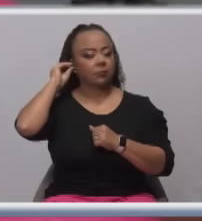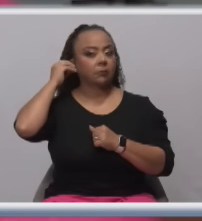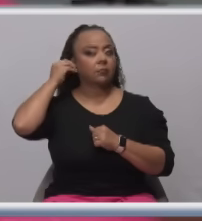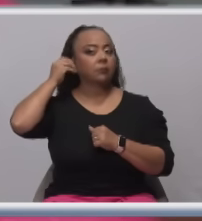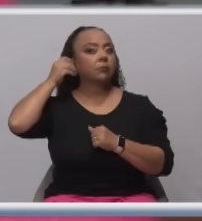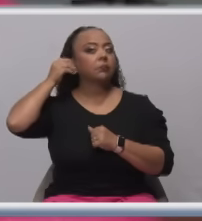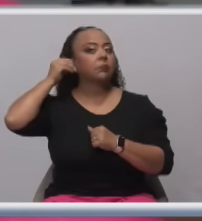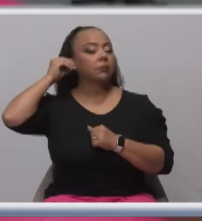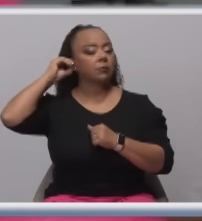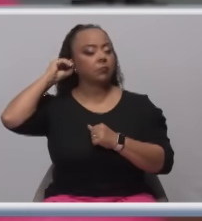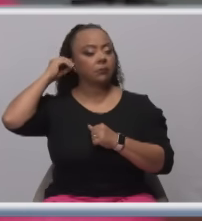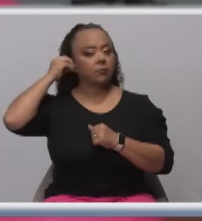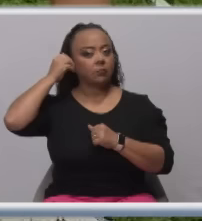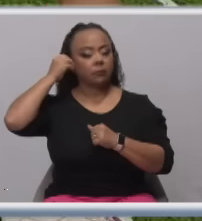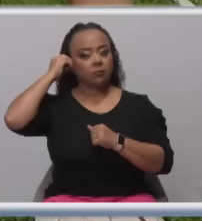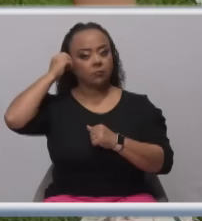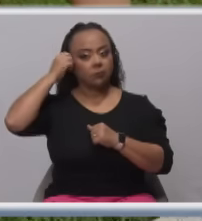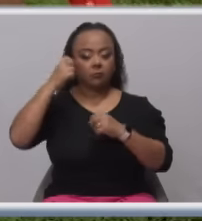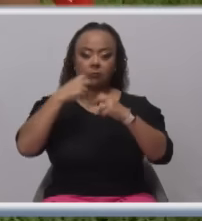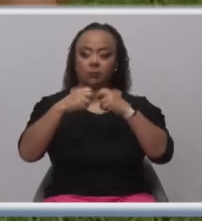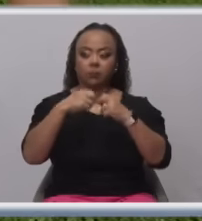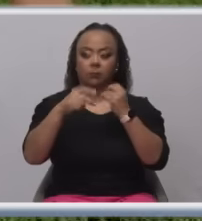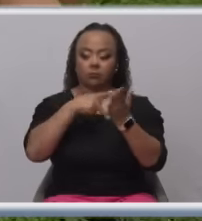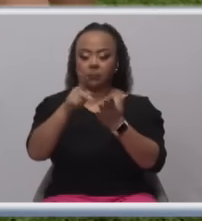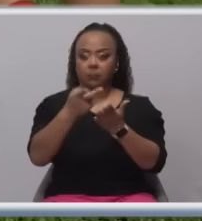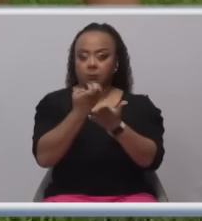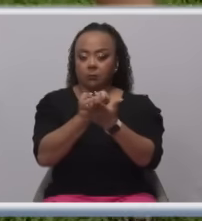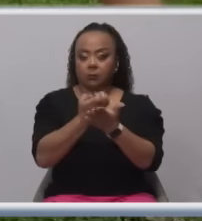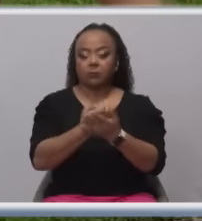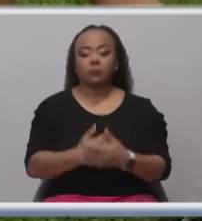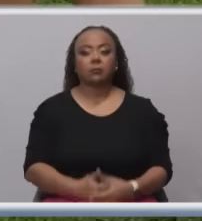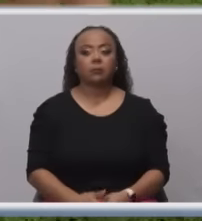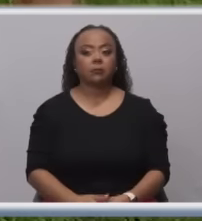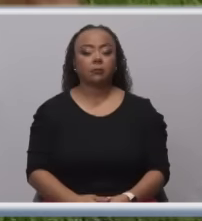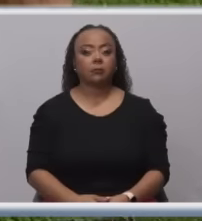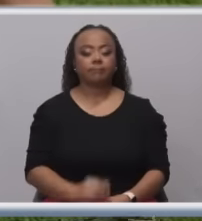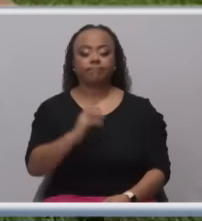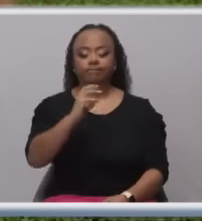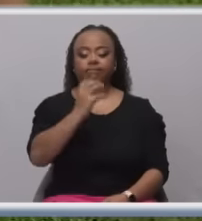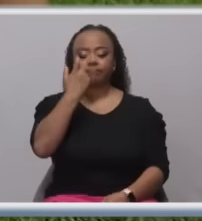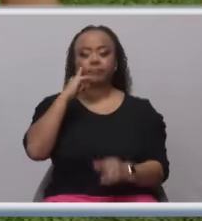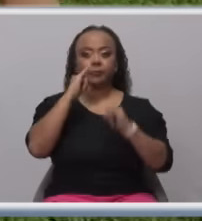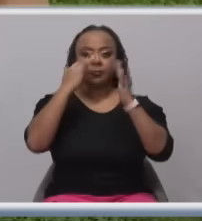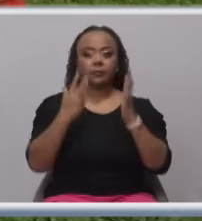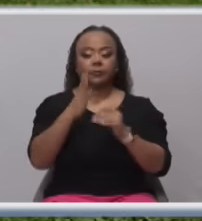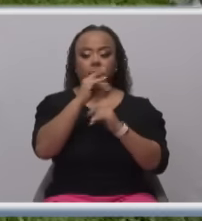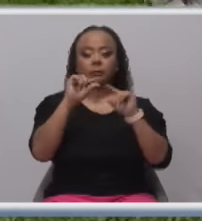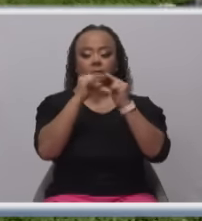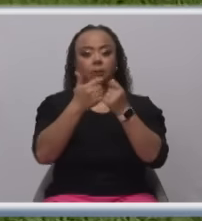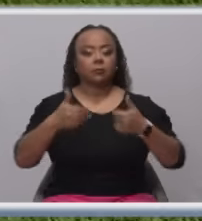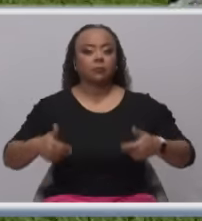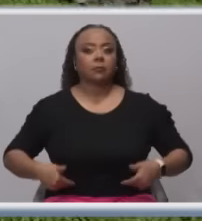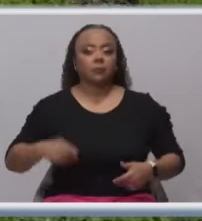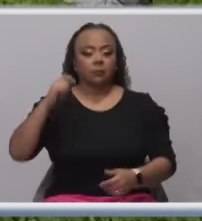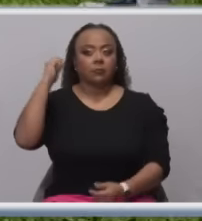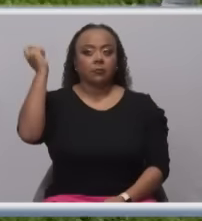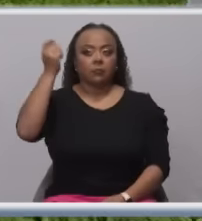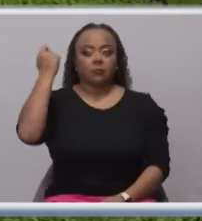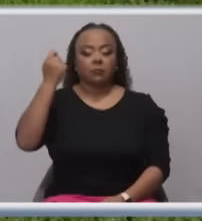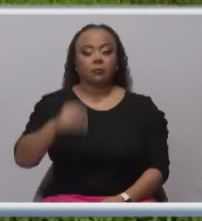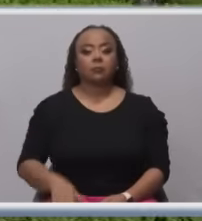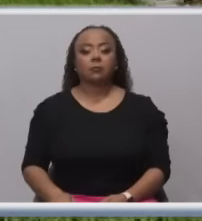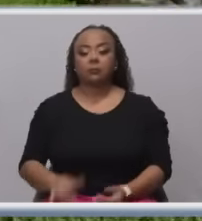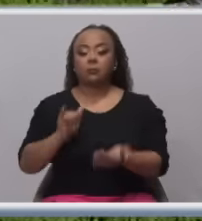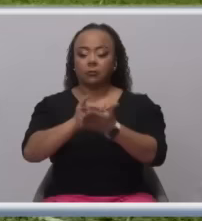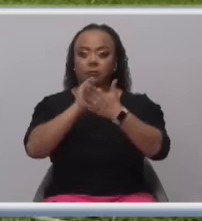de problemas más que todo económicos molestia por parte de jugadores y cuerpo técnico de guanacasteca esto se ha